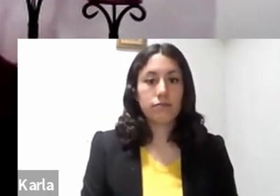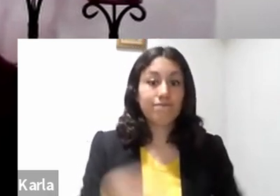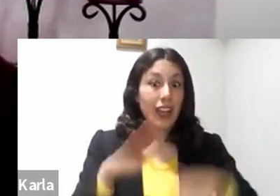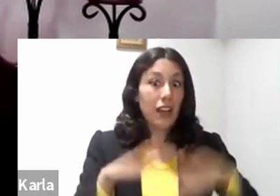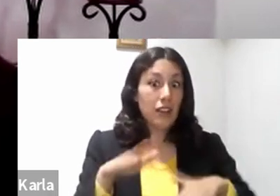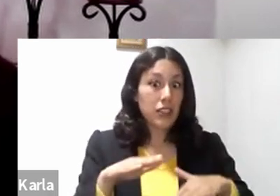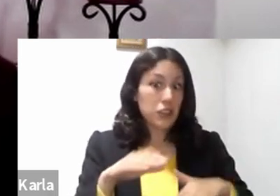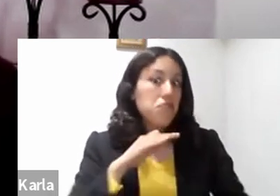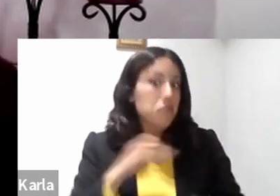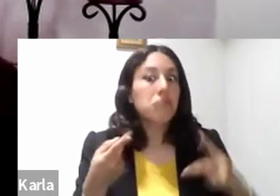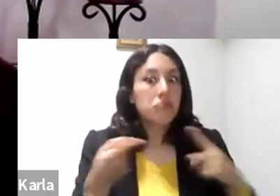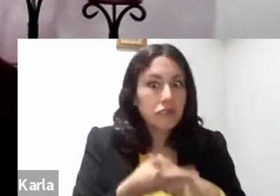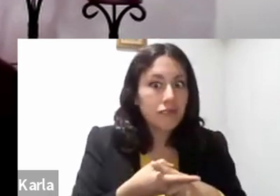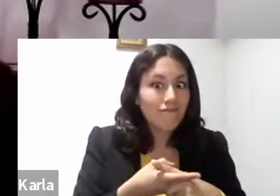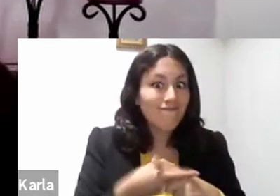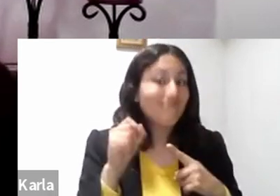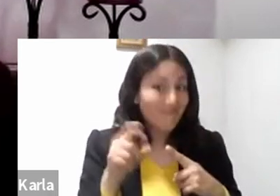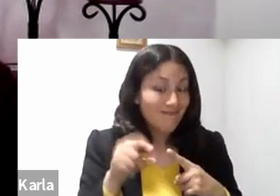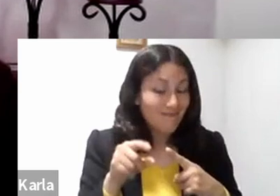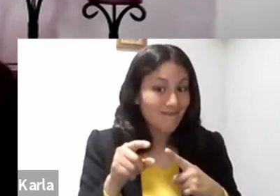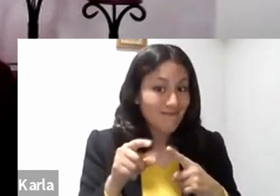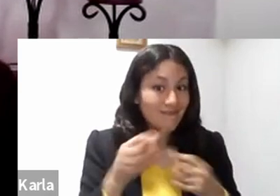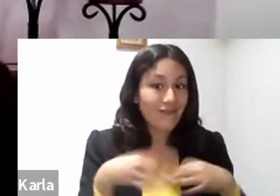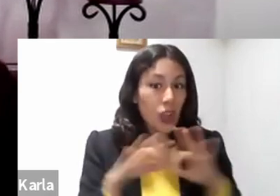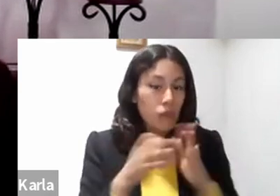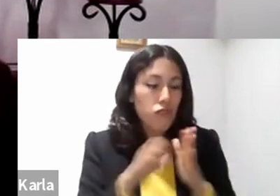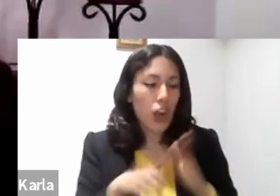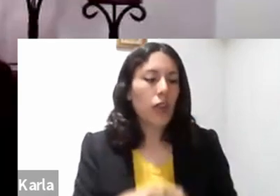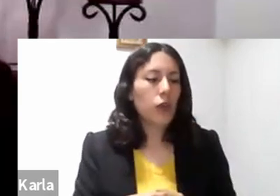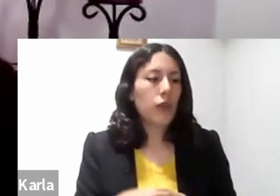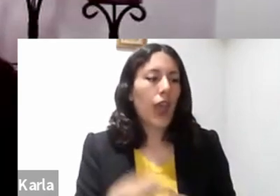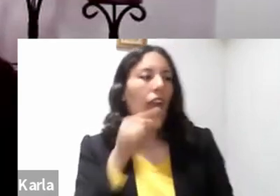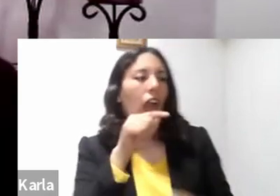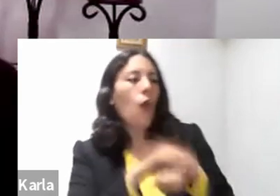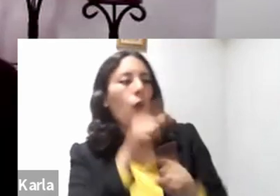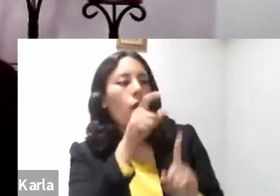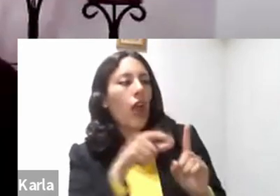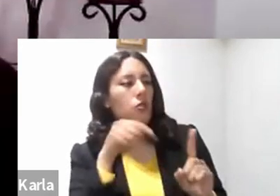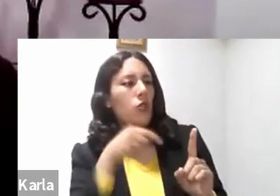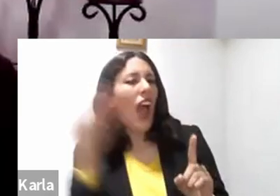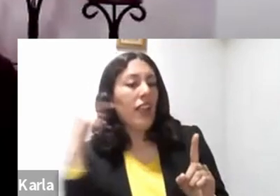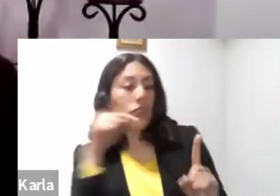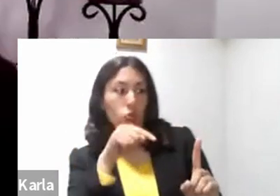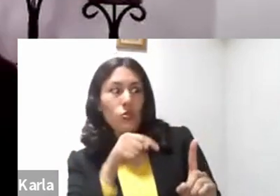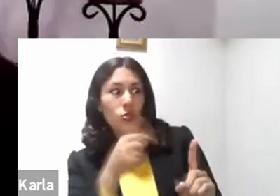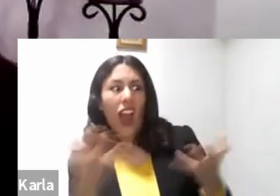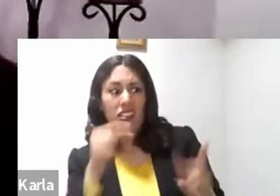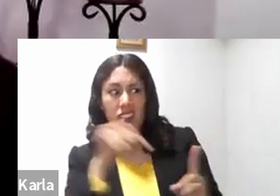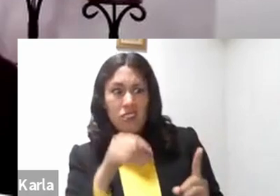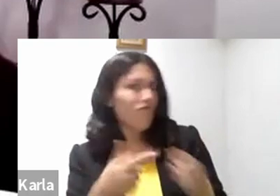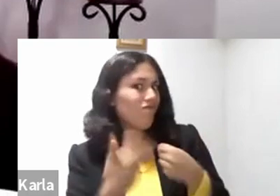no es decir mira el otro día tú hiciste esto y a mí no me cayó nada bien porque esto y en ese